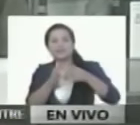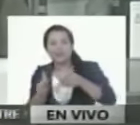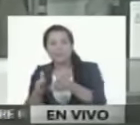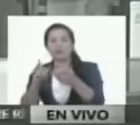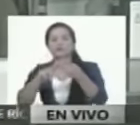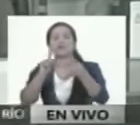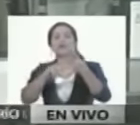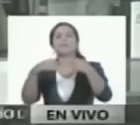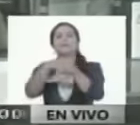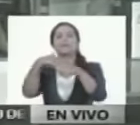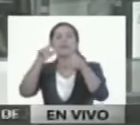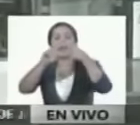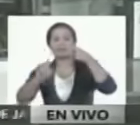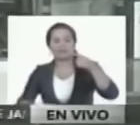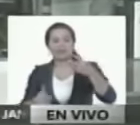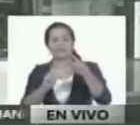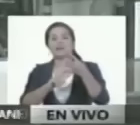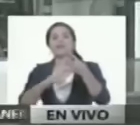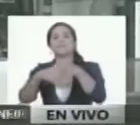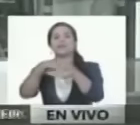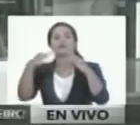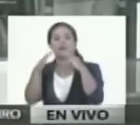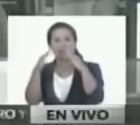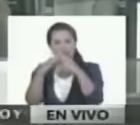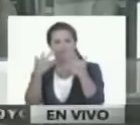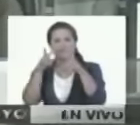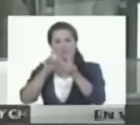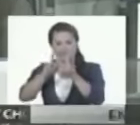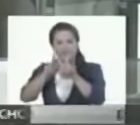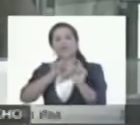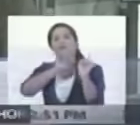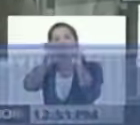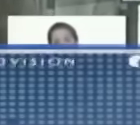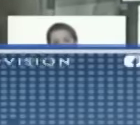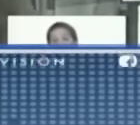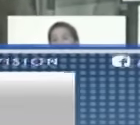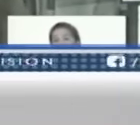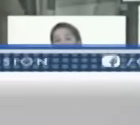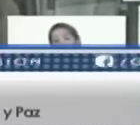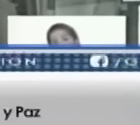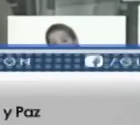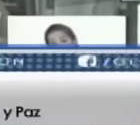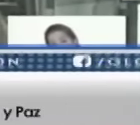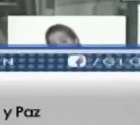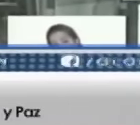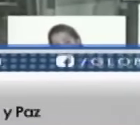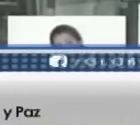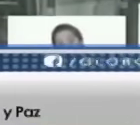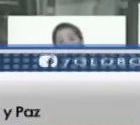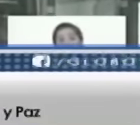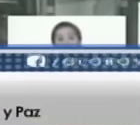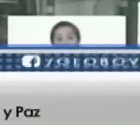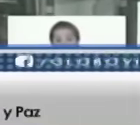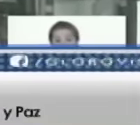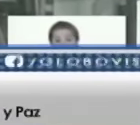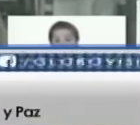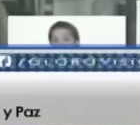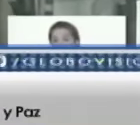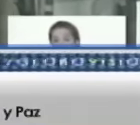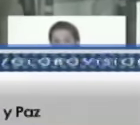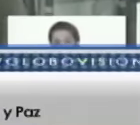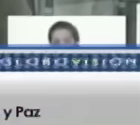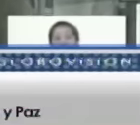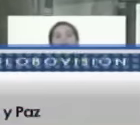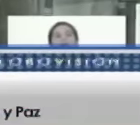Eléctrica, Hábitat y Vivienda, conjuntamente con el gobernador del estado, el alcalde del municipio, el comandante de la Región Estratégica de Defensa